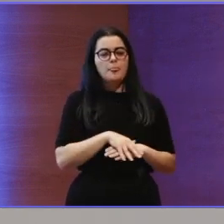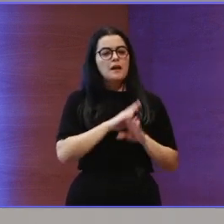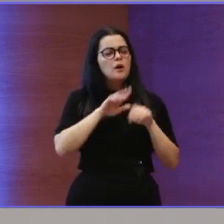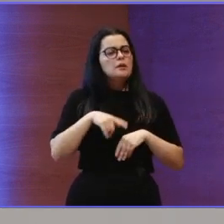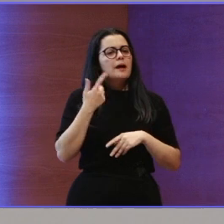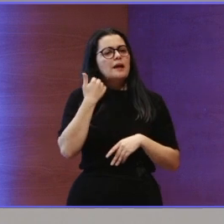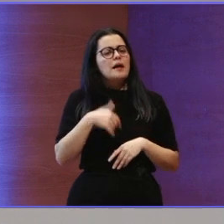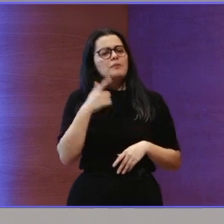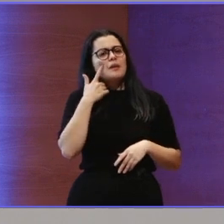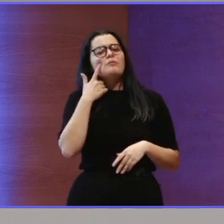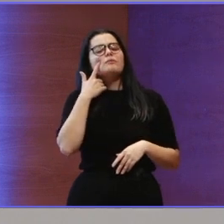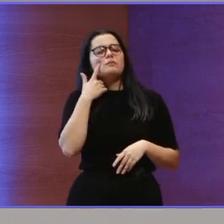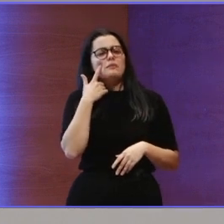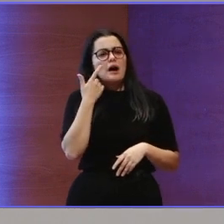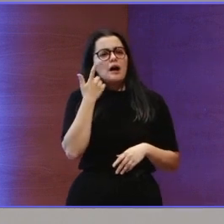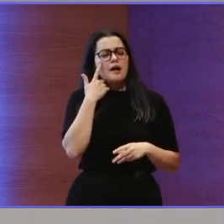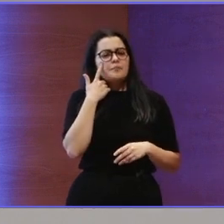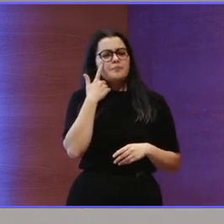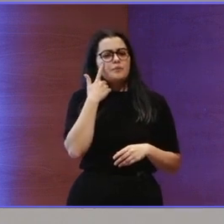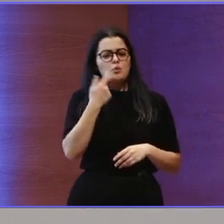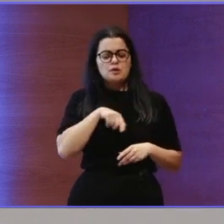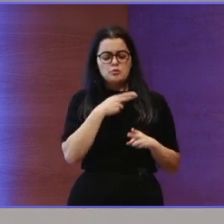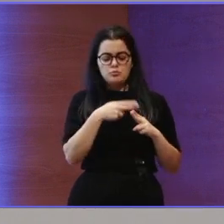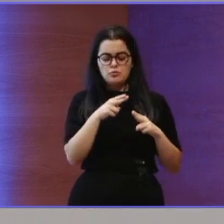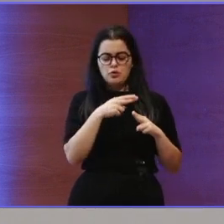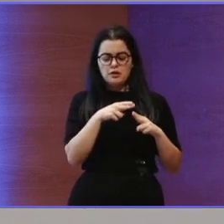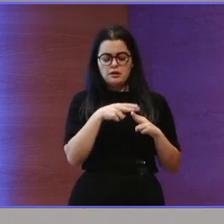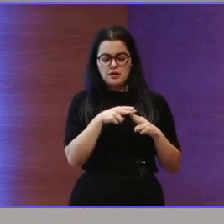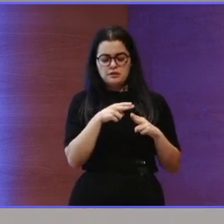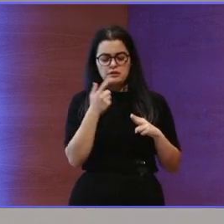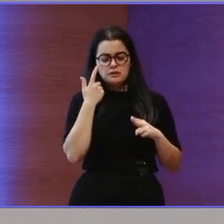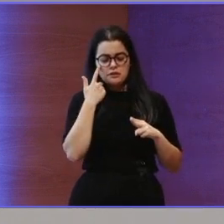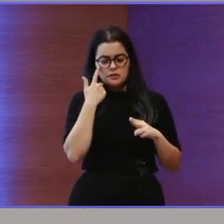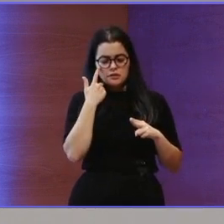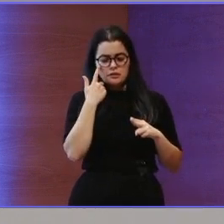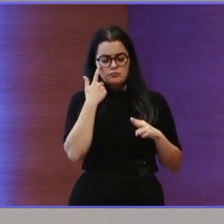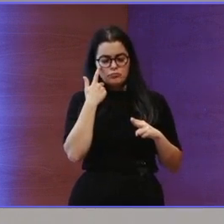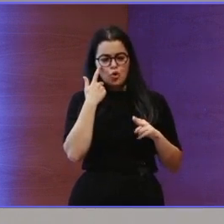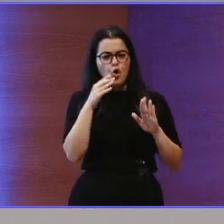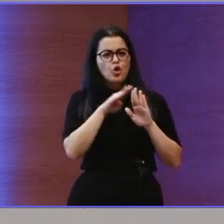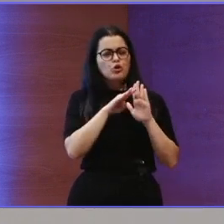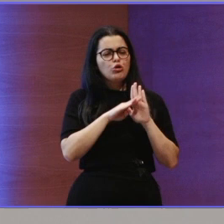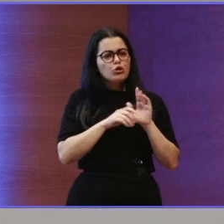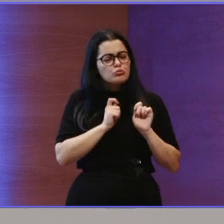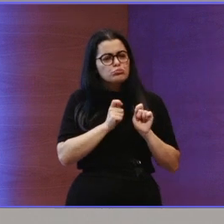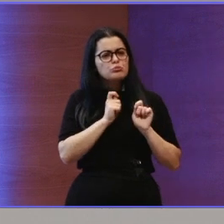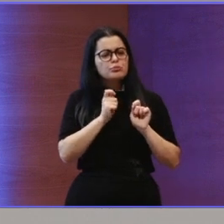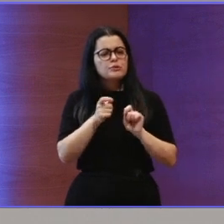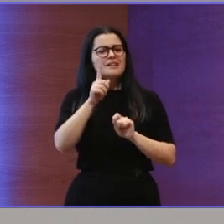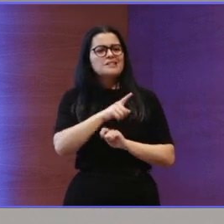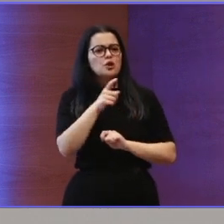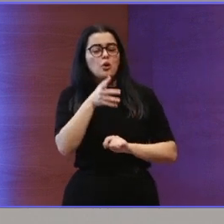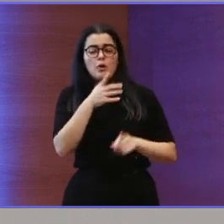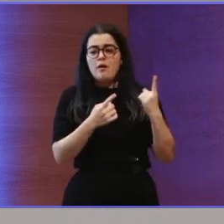Entonces hasta qué punto nuestras políticas o no van ganando en incondicionalidad o vamos poniendo condiciones a veces por esos